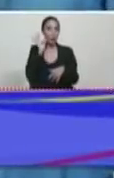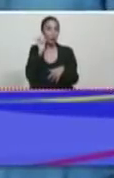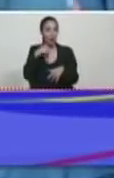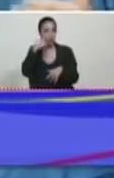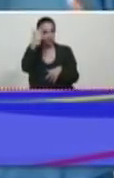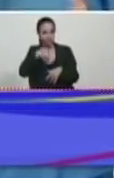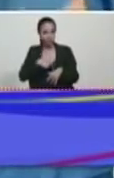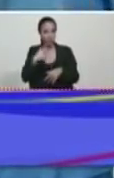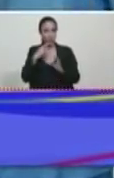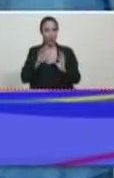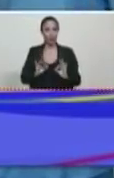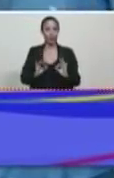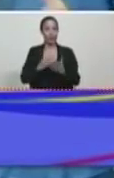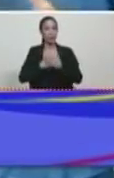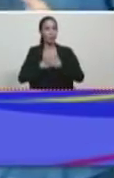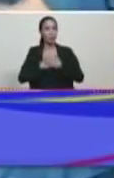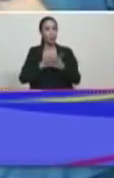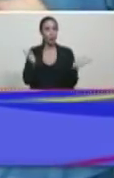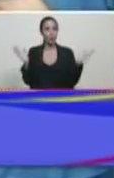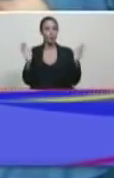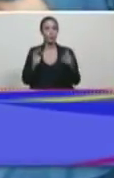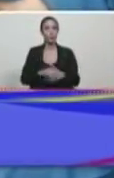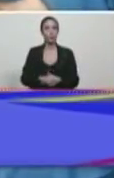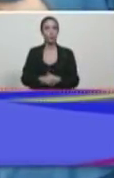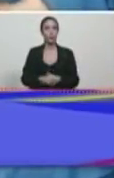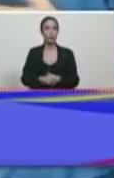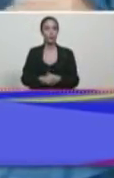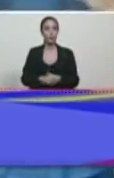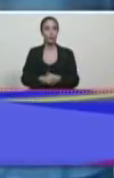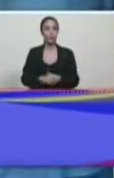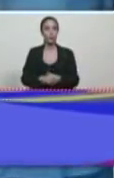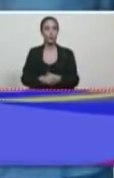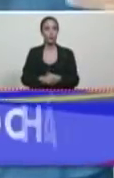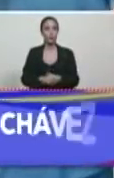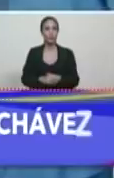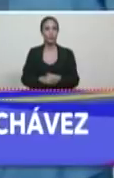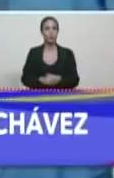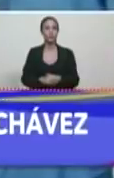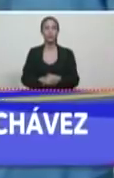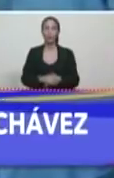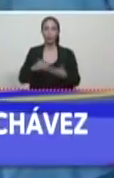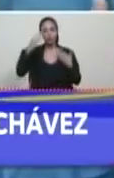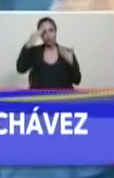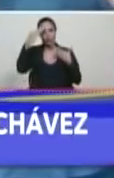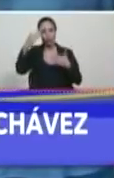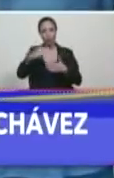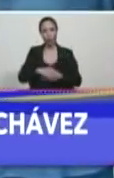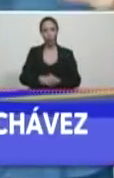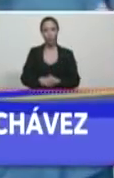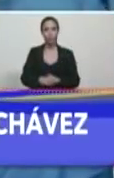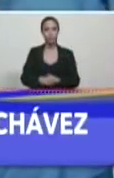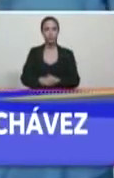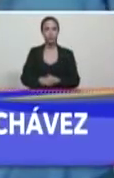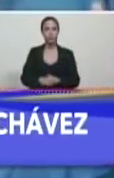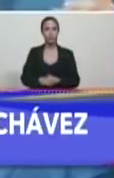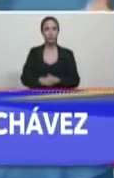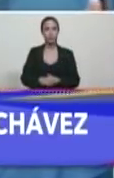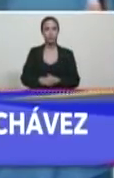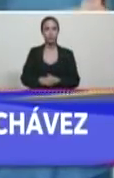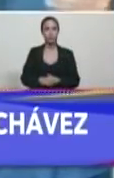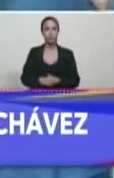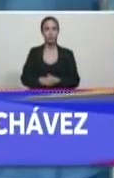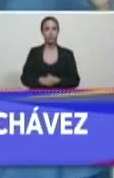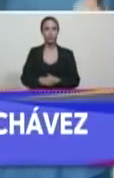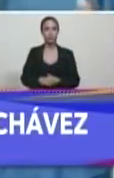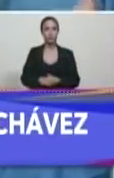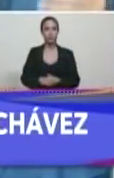valientes, le hacemos llegar en nombre de nuestro pueblo un revolucionario saludo y nuestras bendiciones de parte